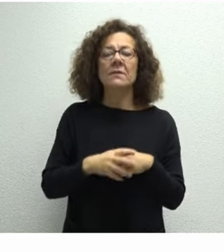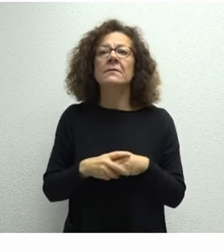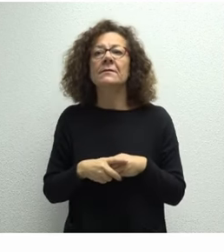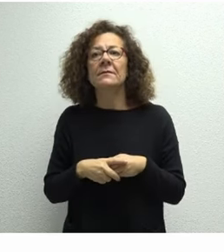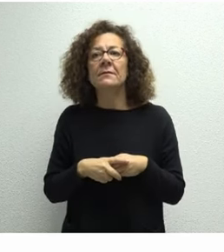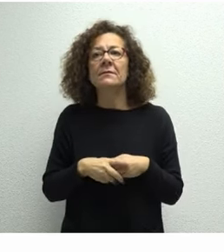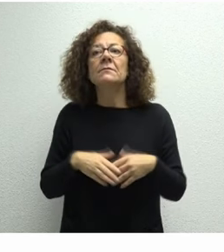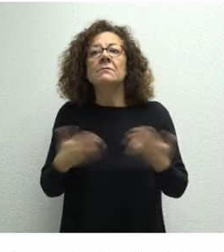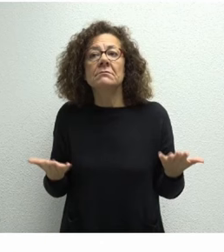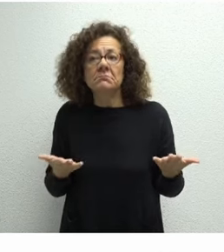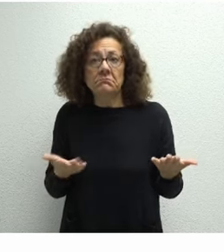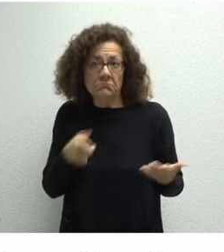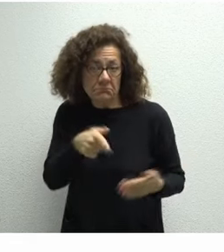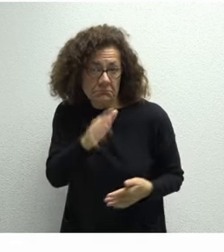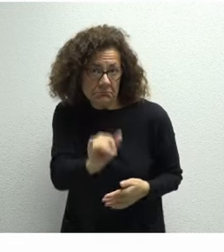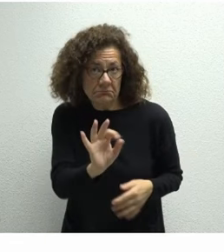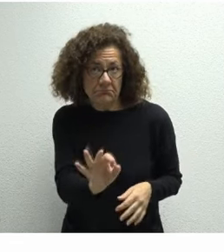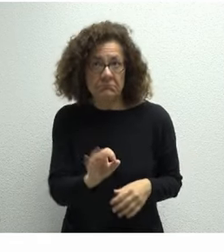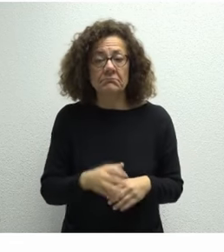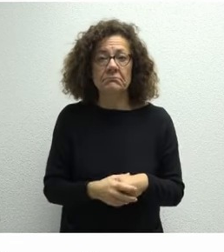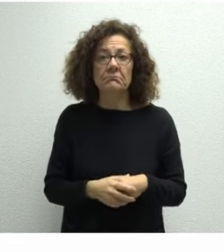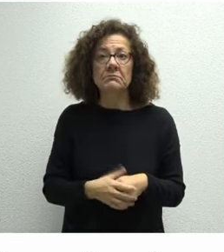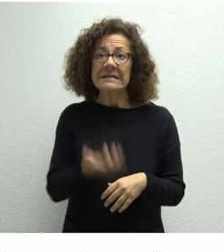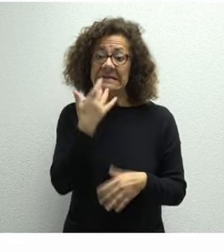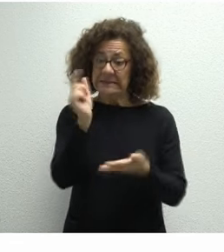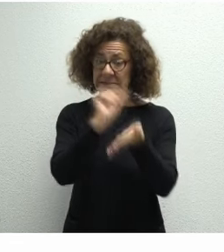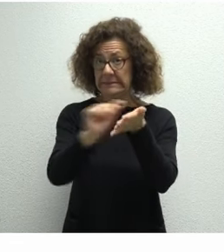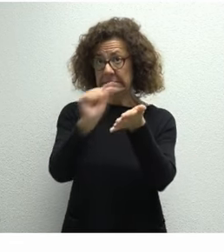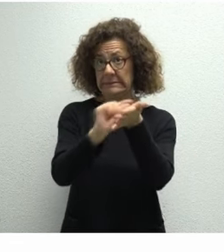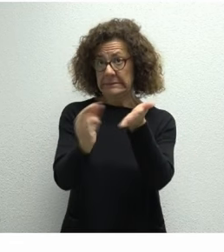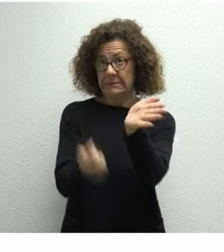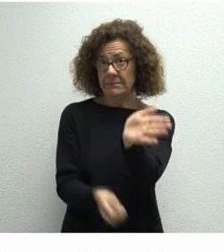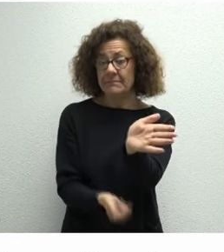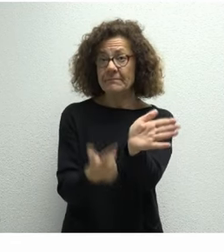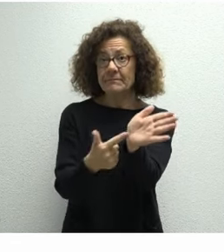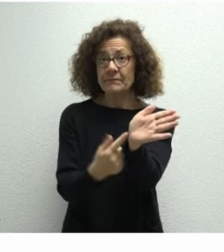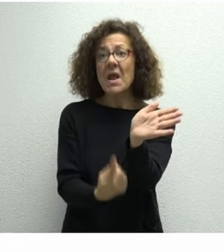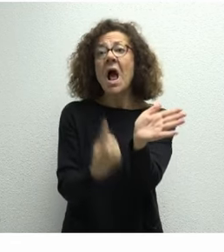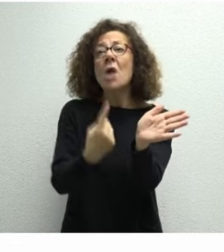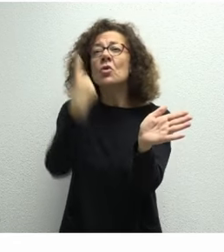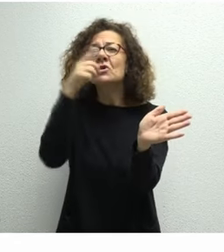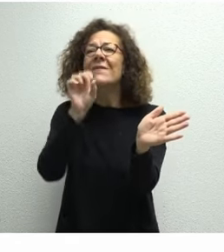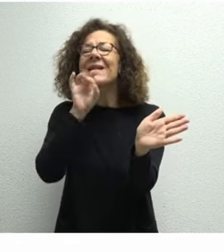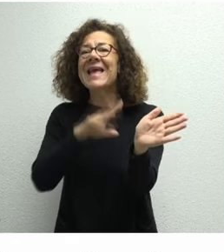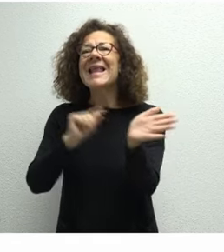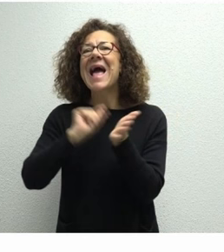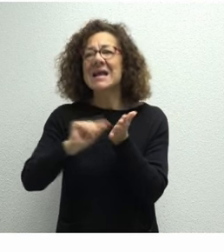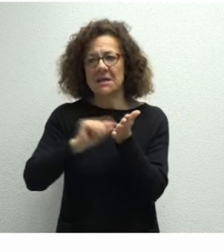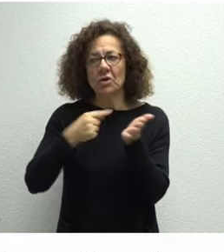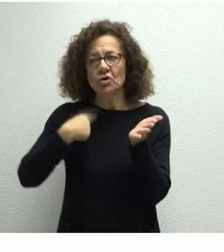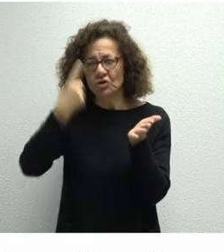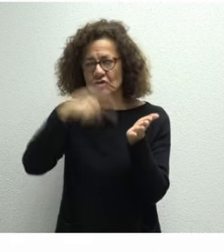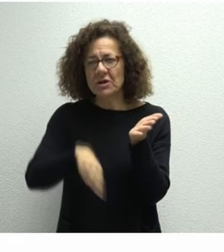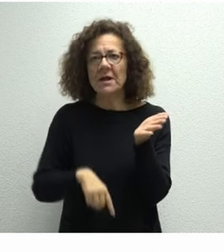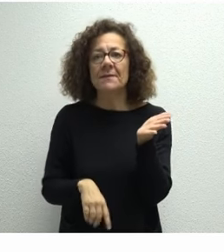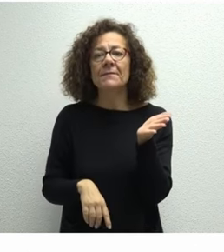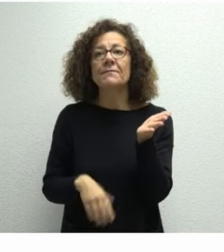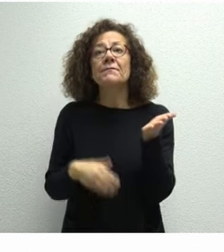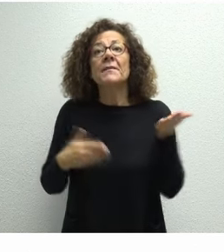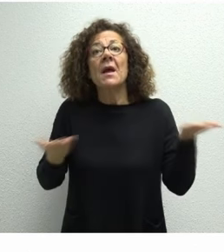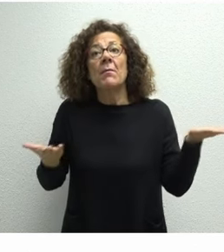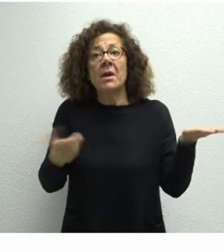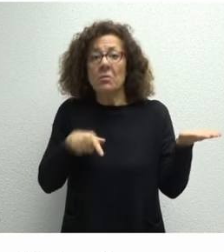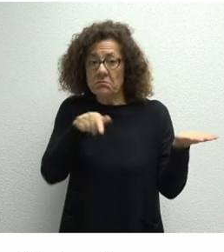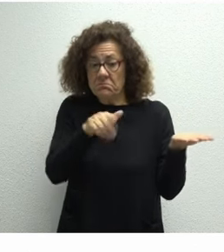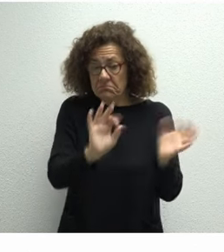bueno Ahí está quien lo haya escrito algunos sabe quién es Yo también no eh Pero bueno